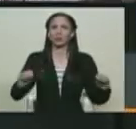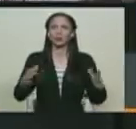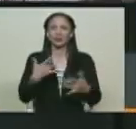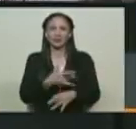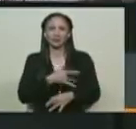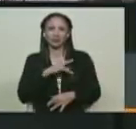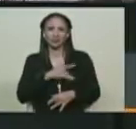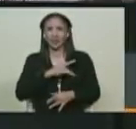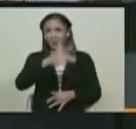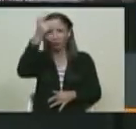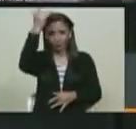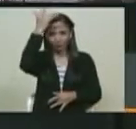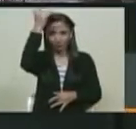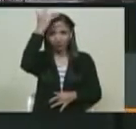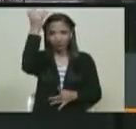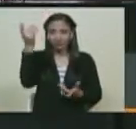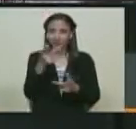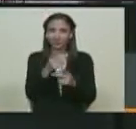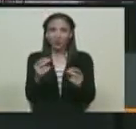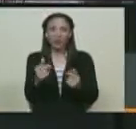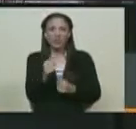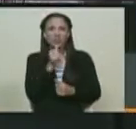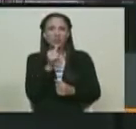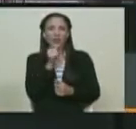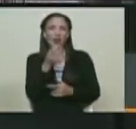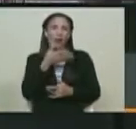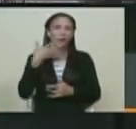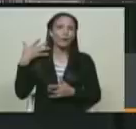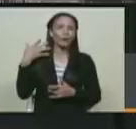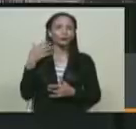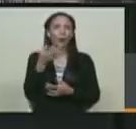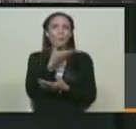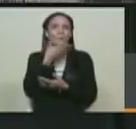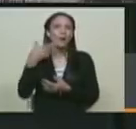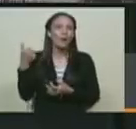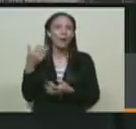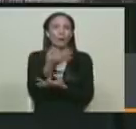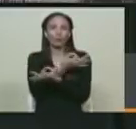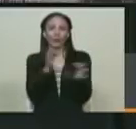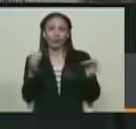compadre. Quien se cree una estrella va a terminar guindado así.